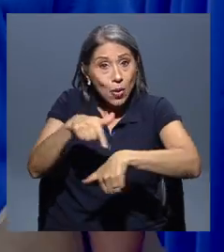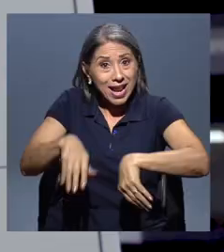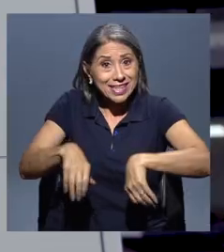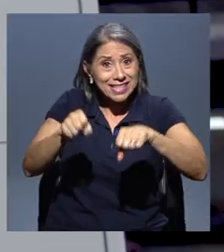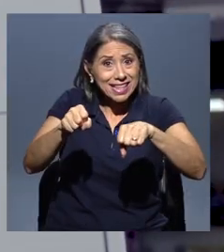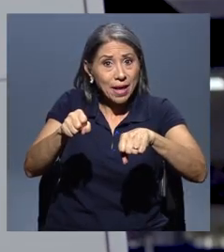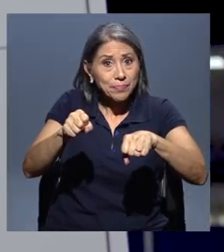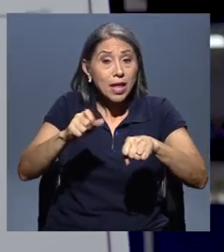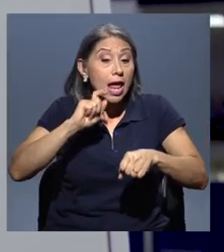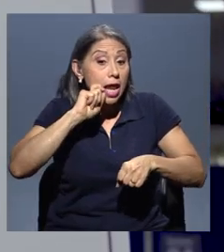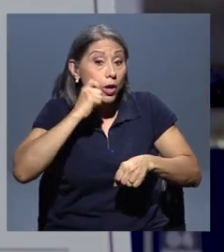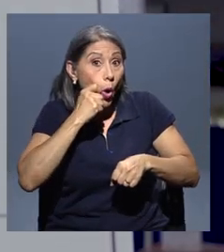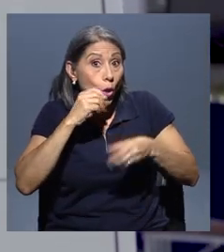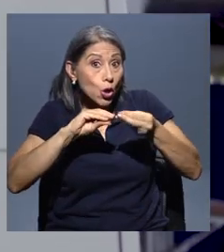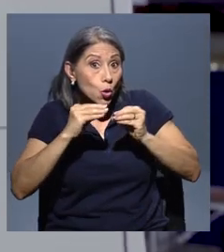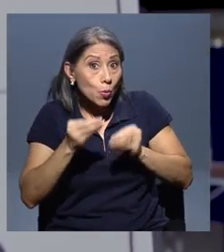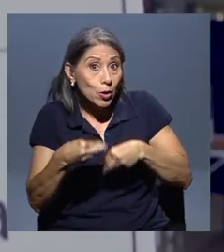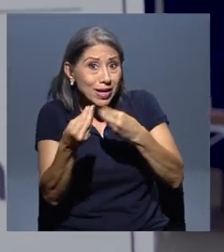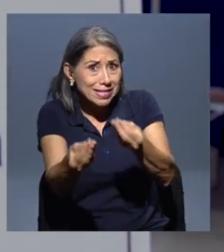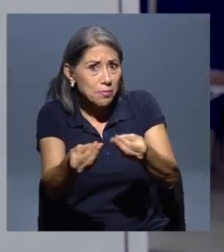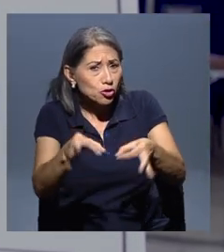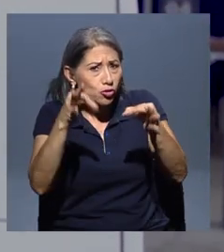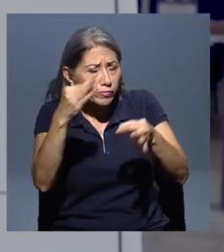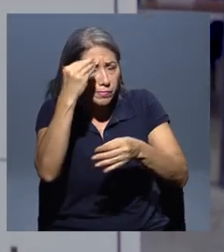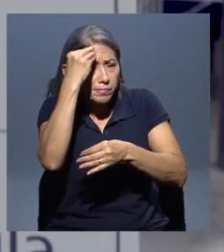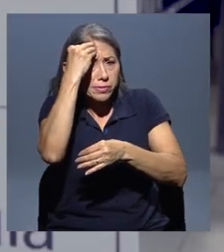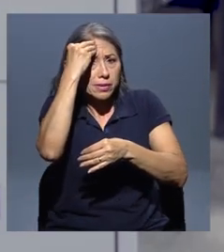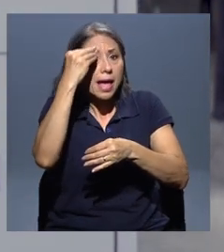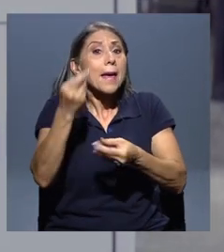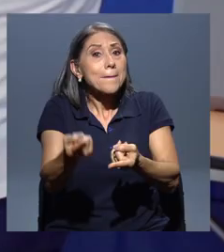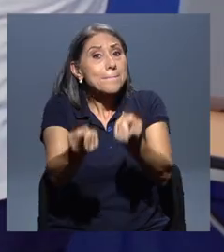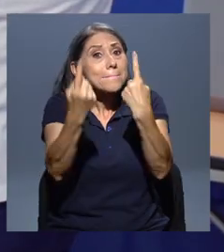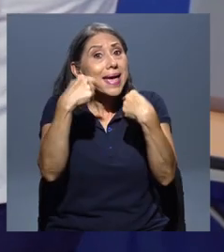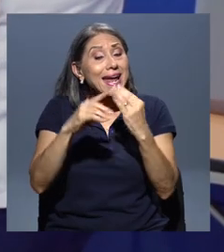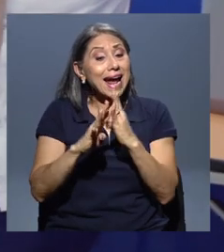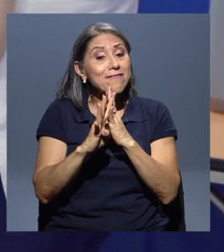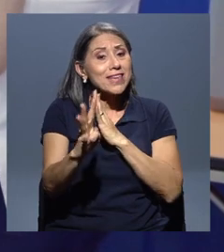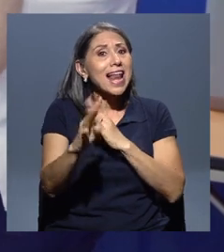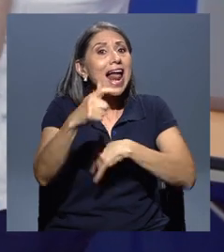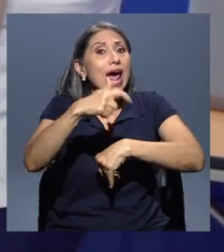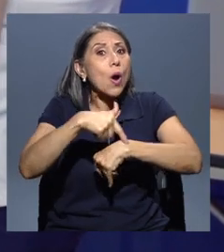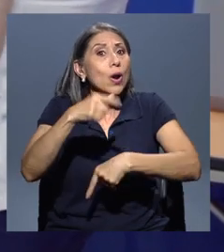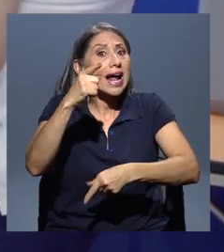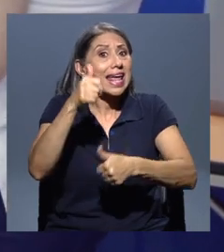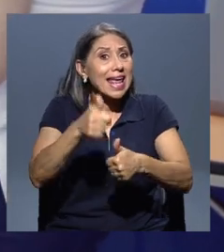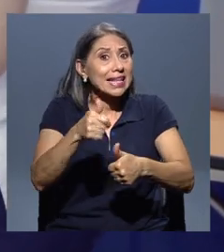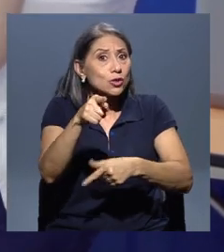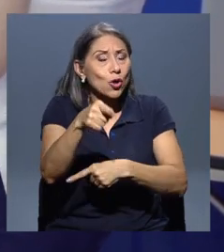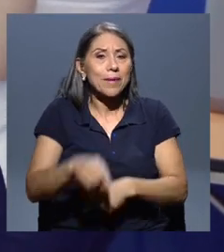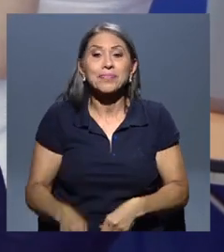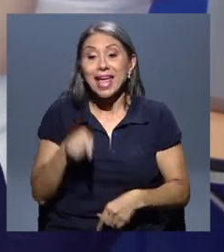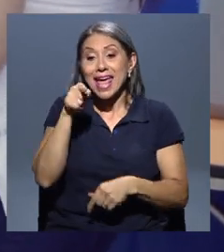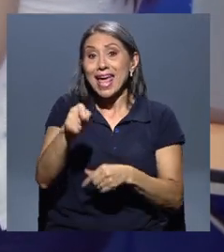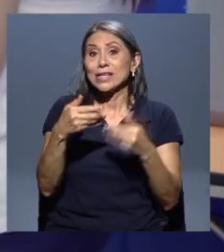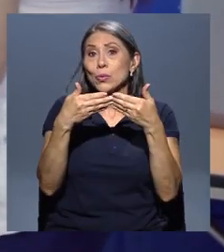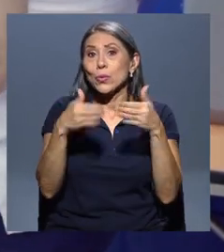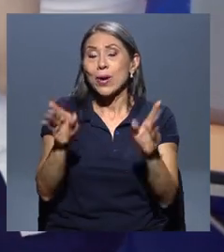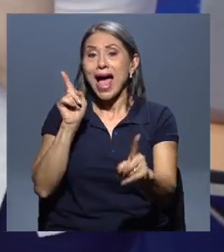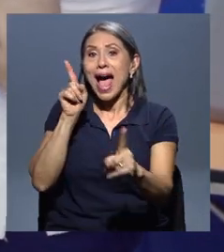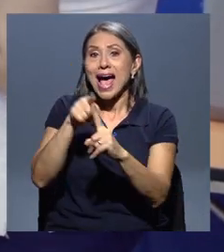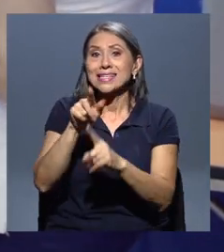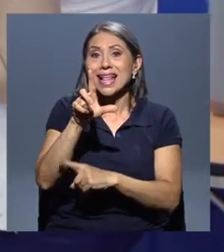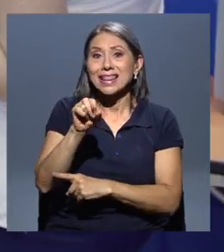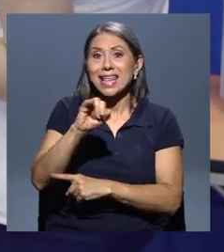suministramos, vengan a hacer la fila a la hora que les toca. Este centro de vacunación estará vigente hasta el 30 de julio